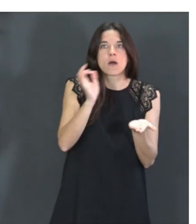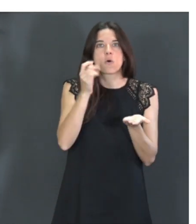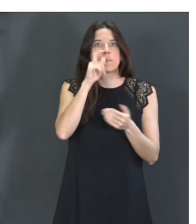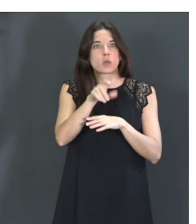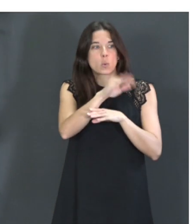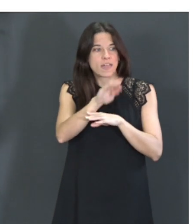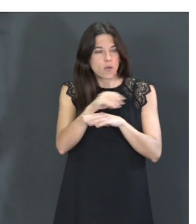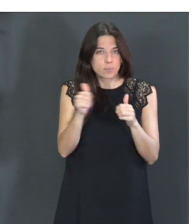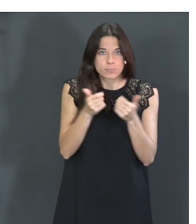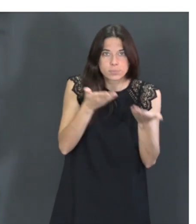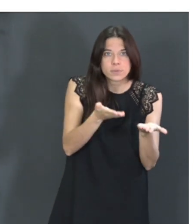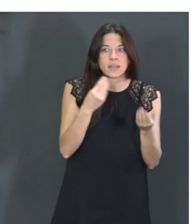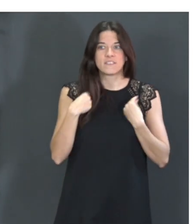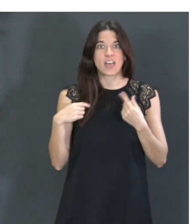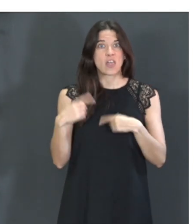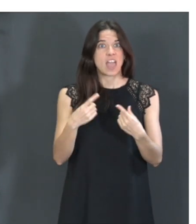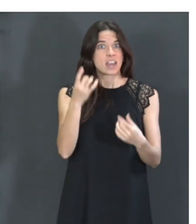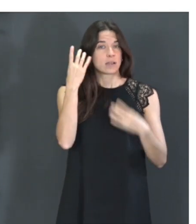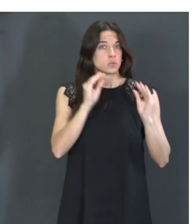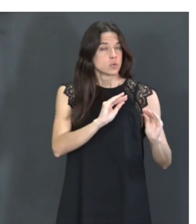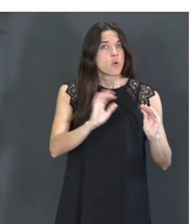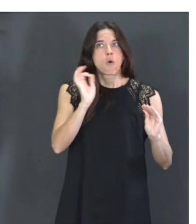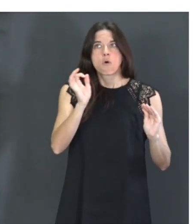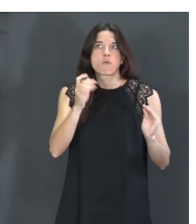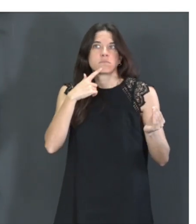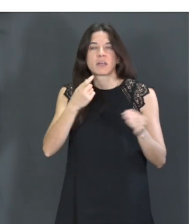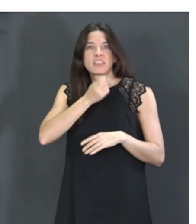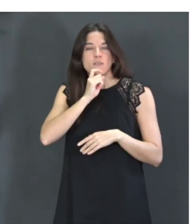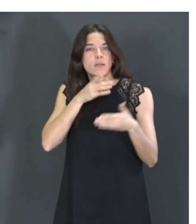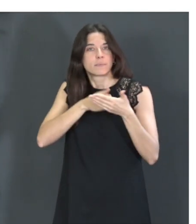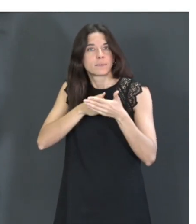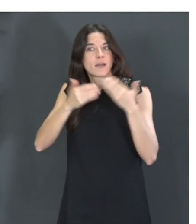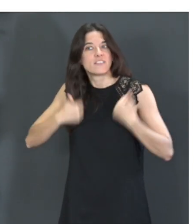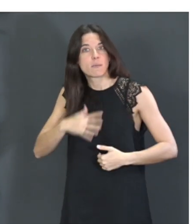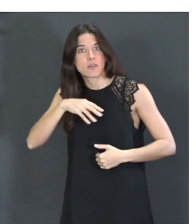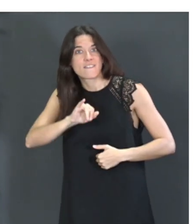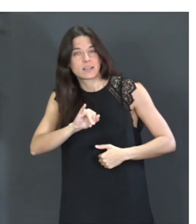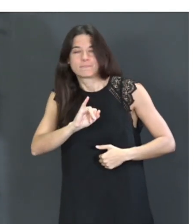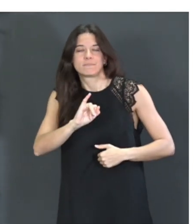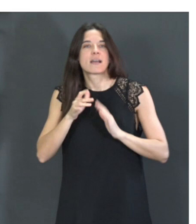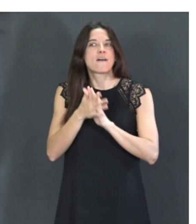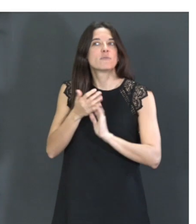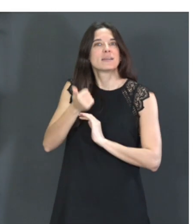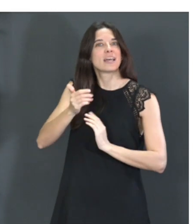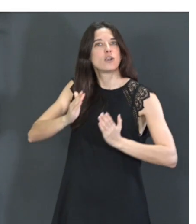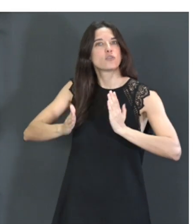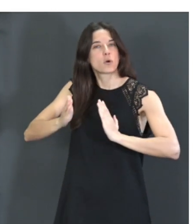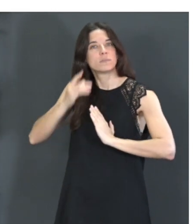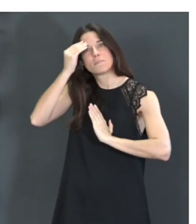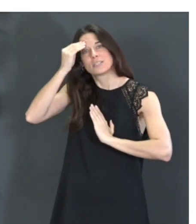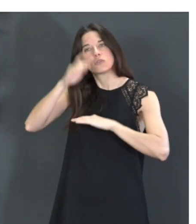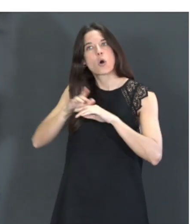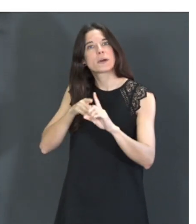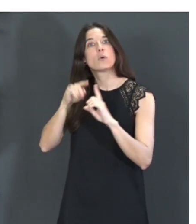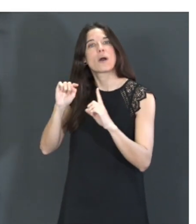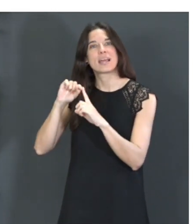las actividades del día a día o en las dificultades físicas que pueda tener, sino en robots que están pensados para estimular